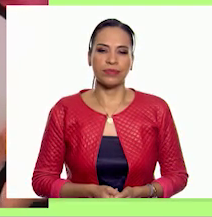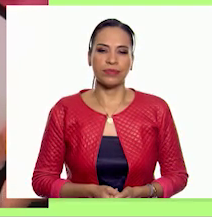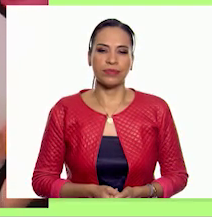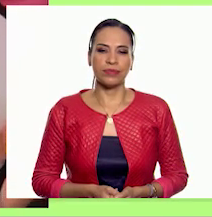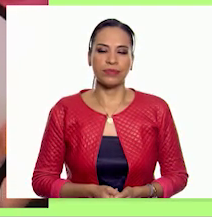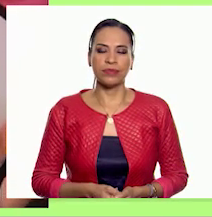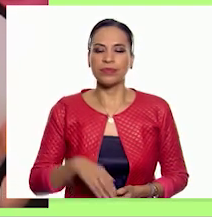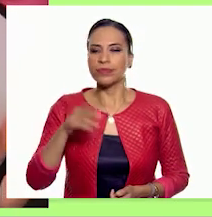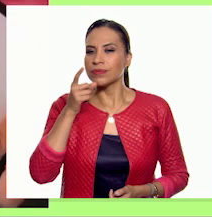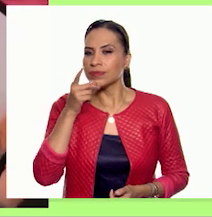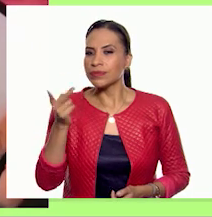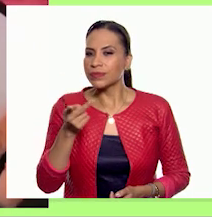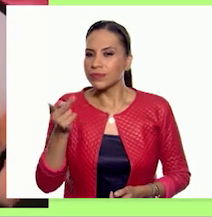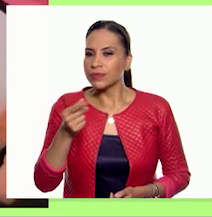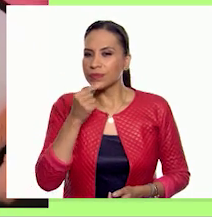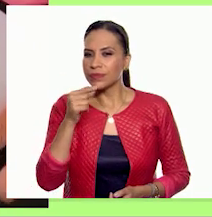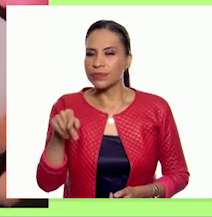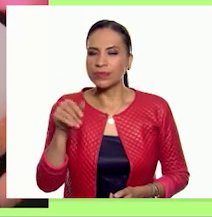¿Mariel?